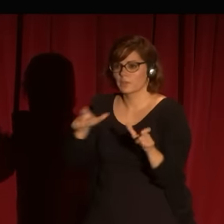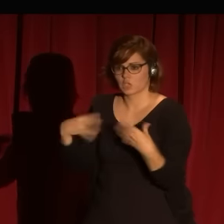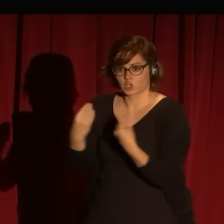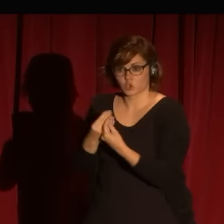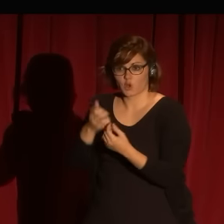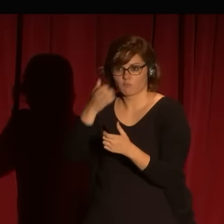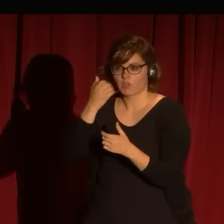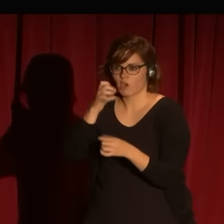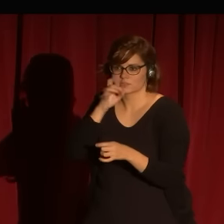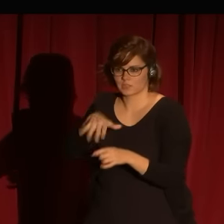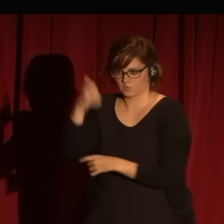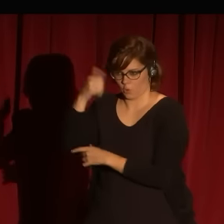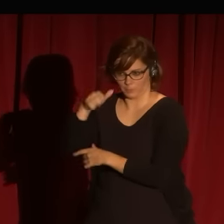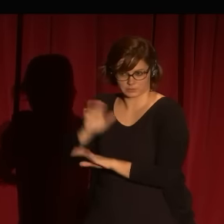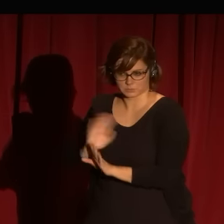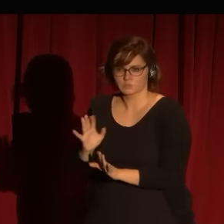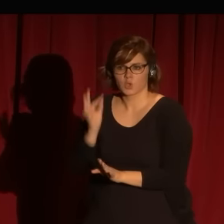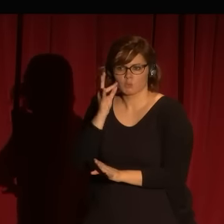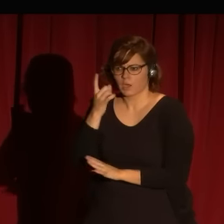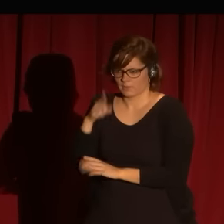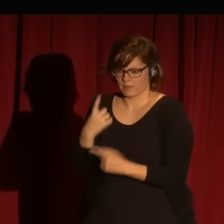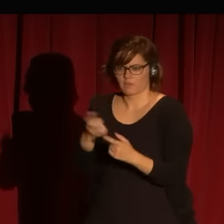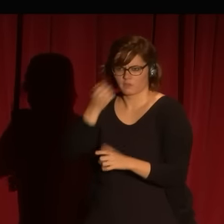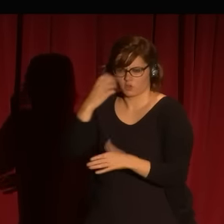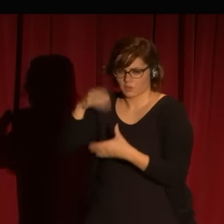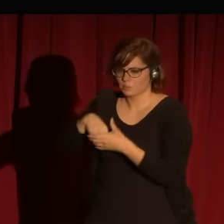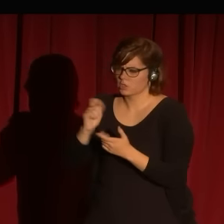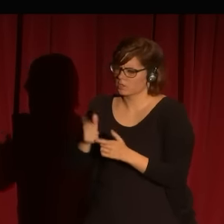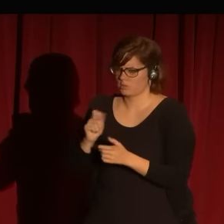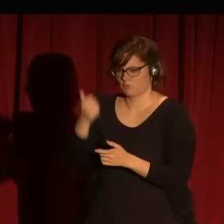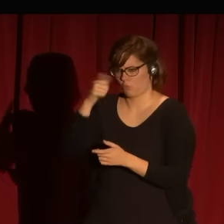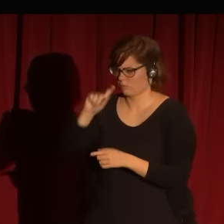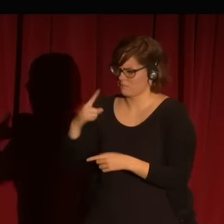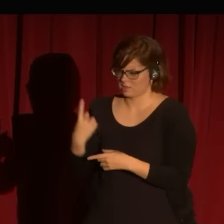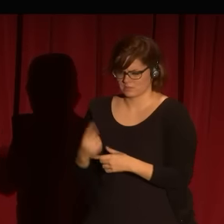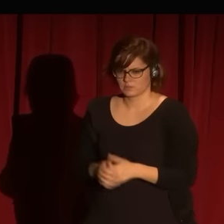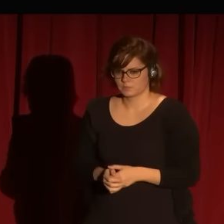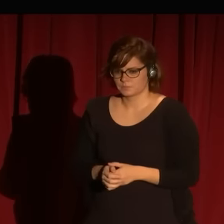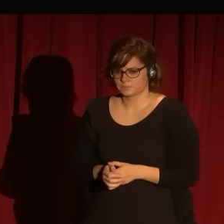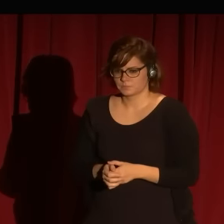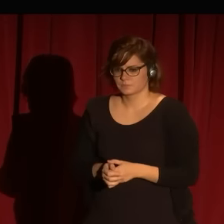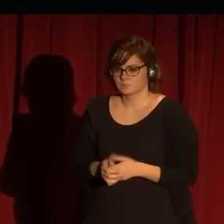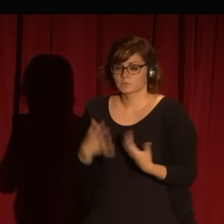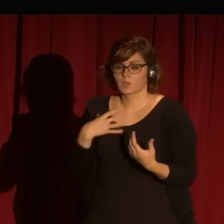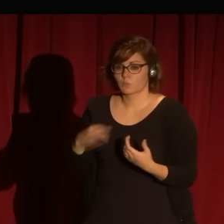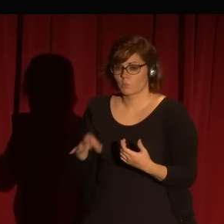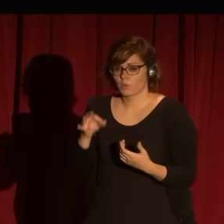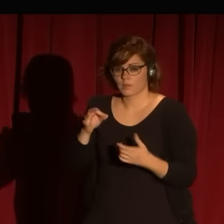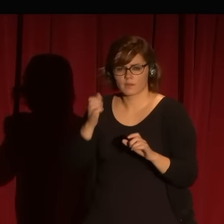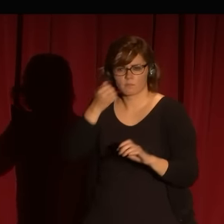estos bodegones son hombres También tenemos mujeres que aparecen en los bodegones pero en muchos casos son hombres y quizás sea porque son